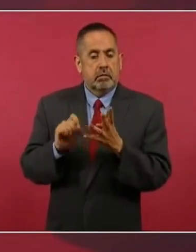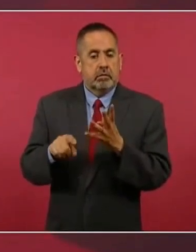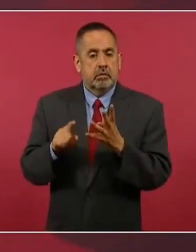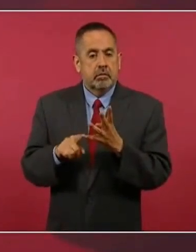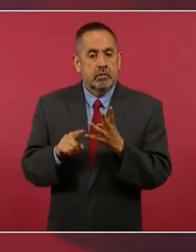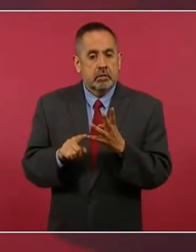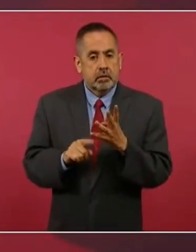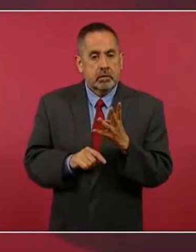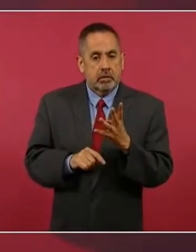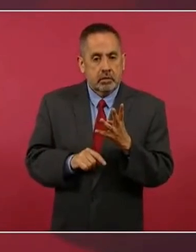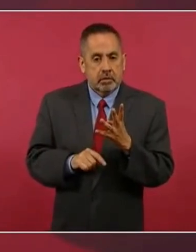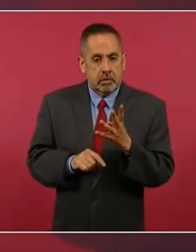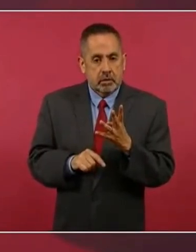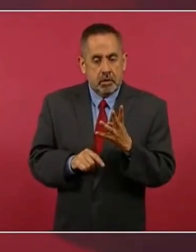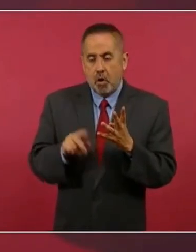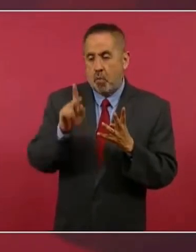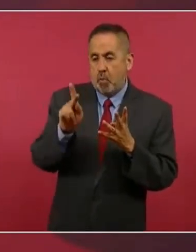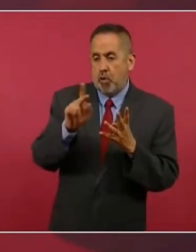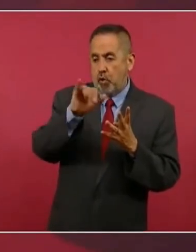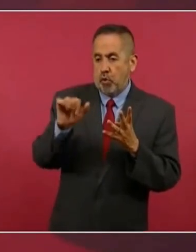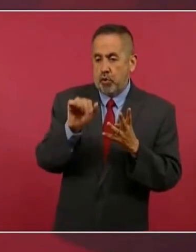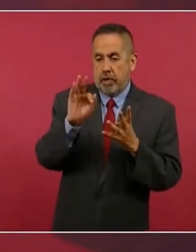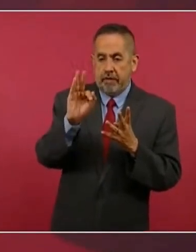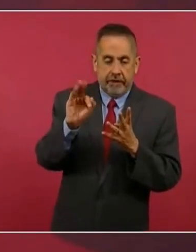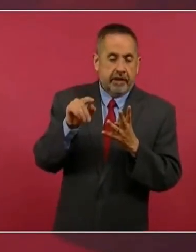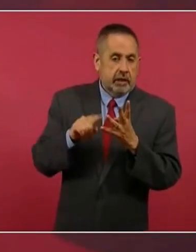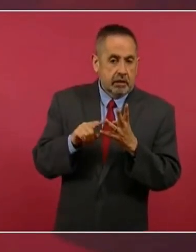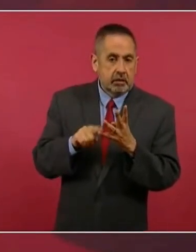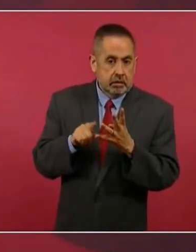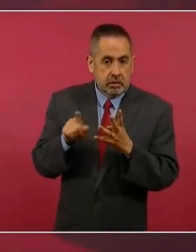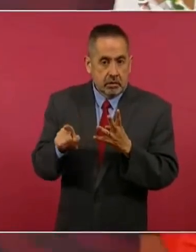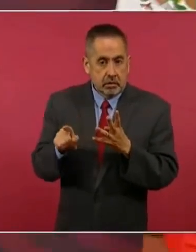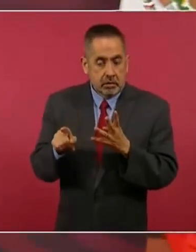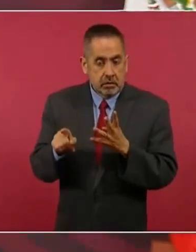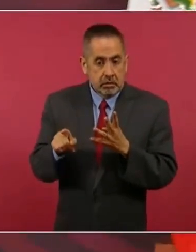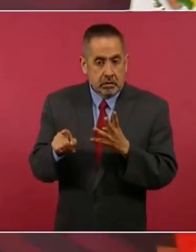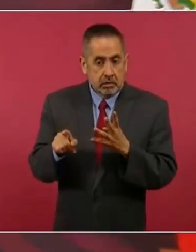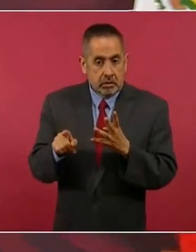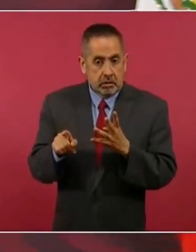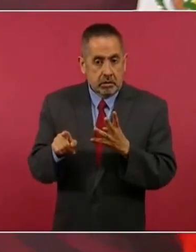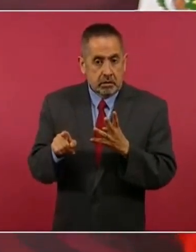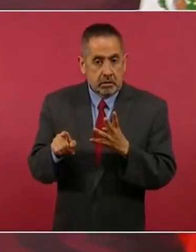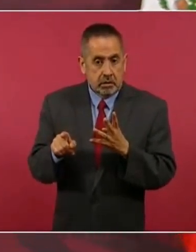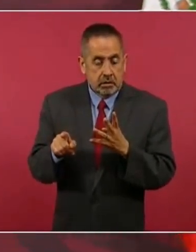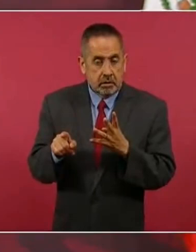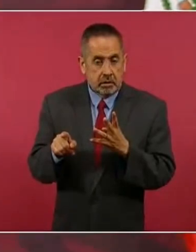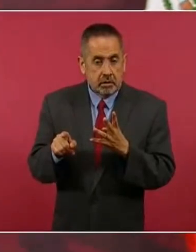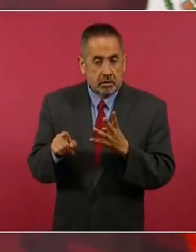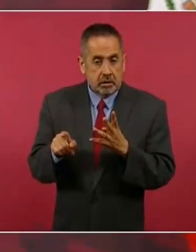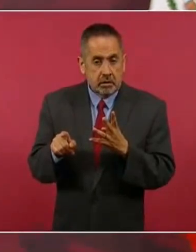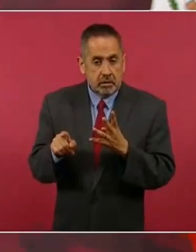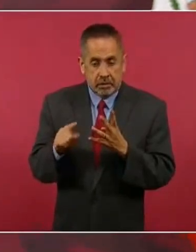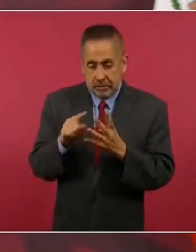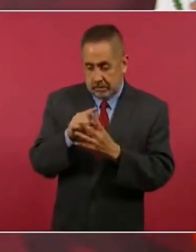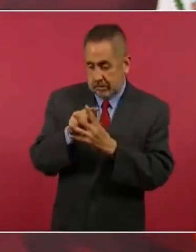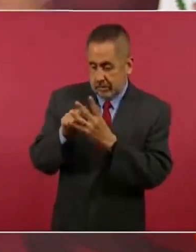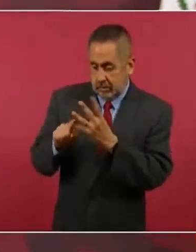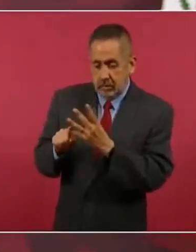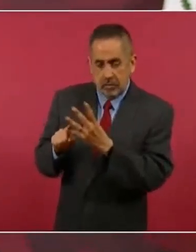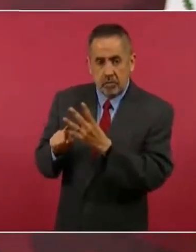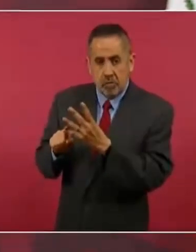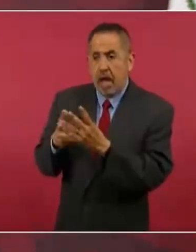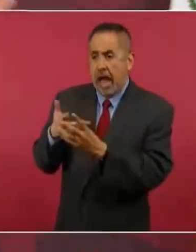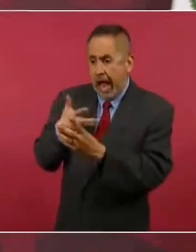Existe pues el Poder Judicial. Sí. Entonces,